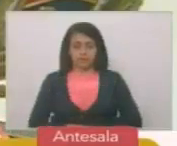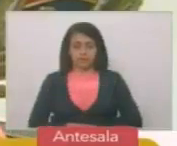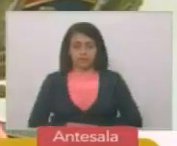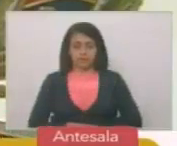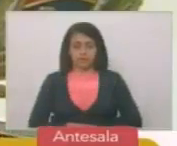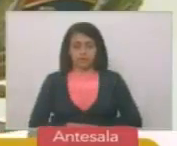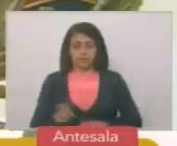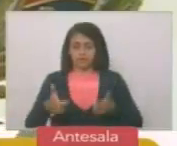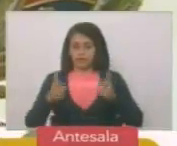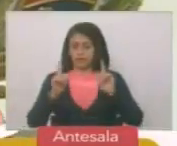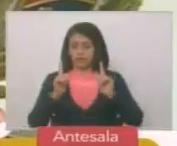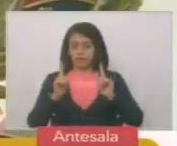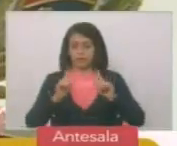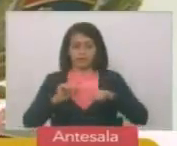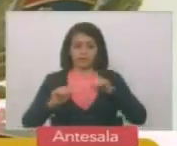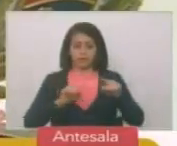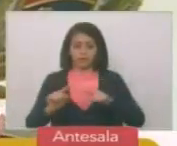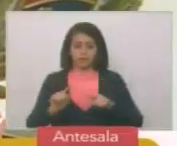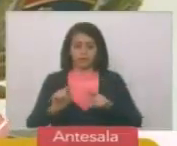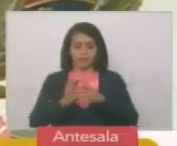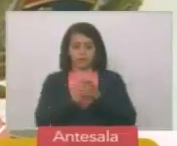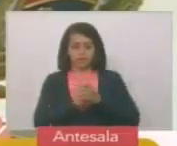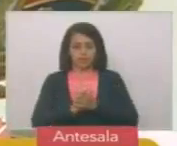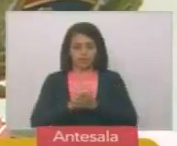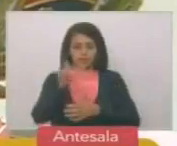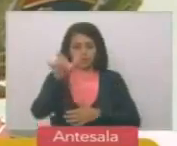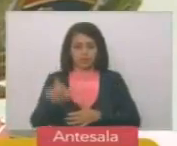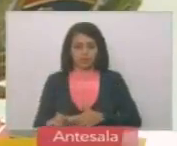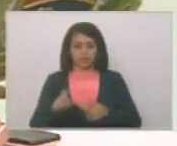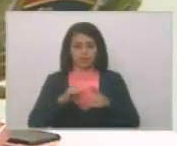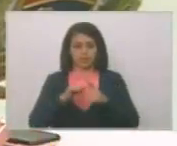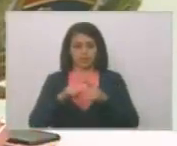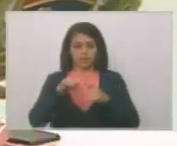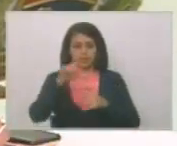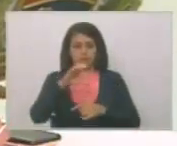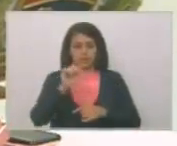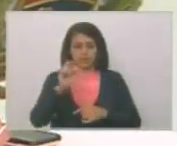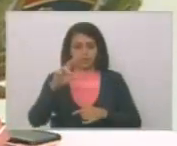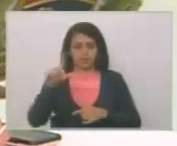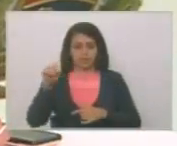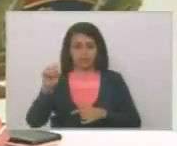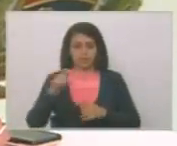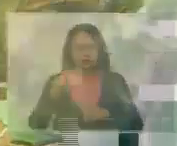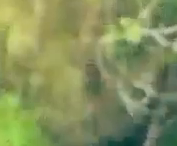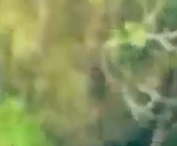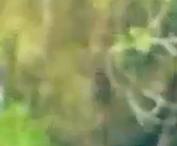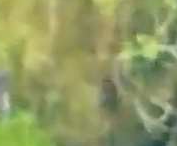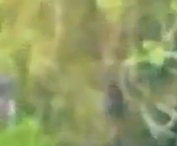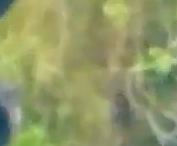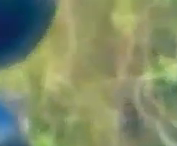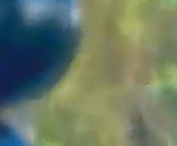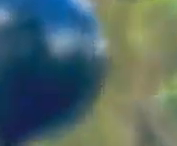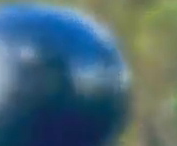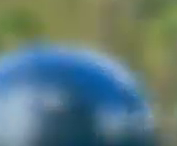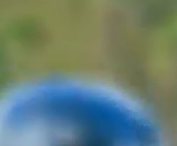se autorice la orden de amistad al ciudadano Carlos Faría. Pues la invitación Nacional de Turismo